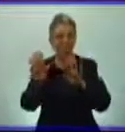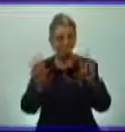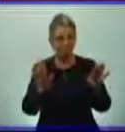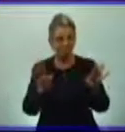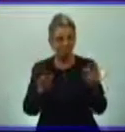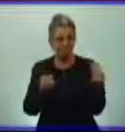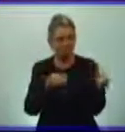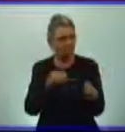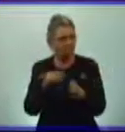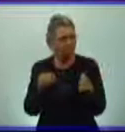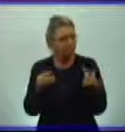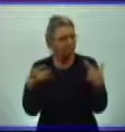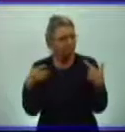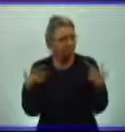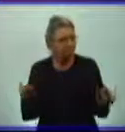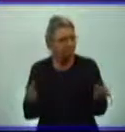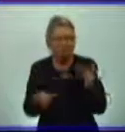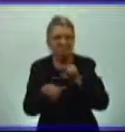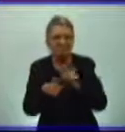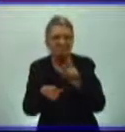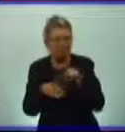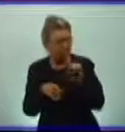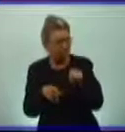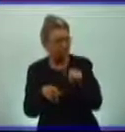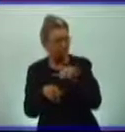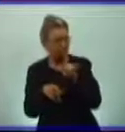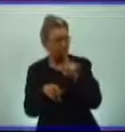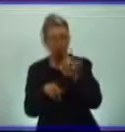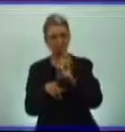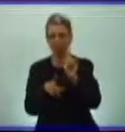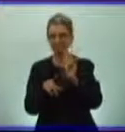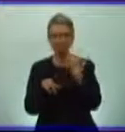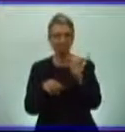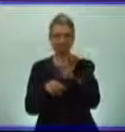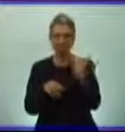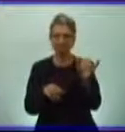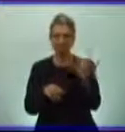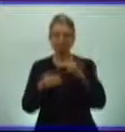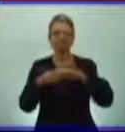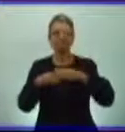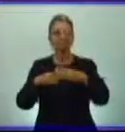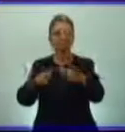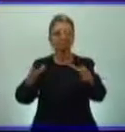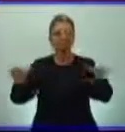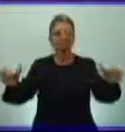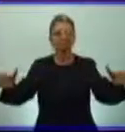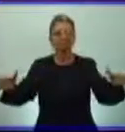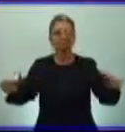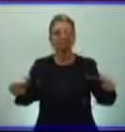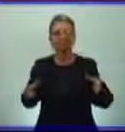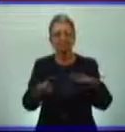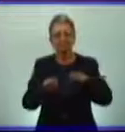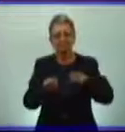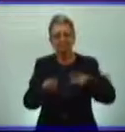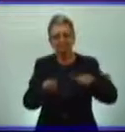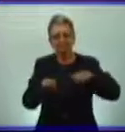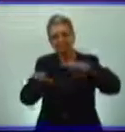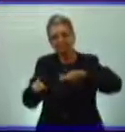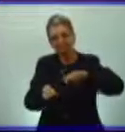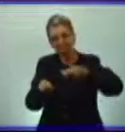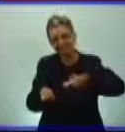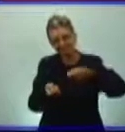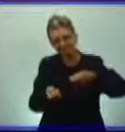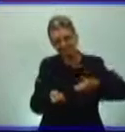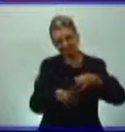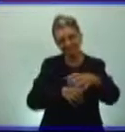los campos existen mayor vegetación, existen grandes extensiones de tierra que son utilizadas para la cría